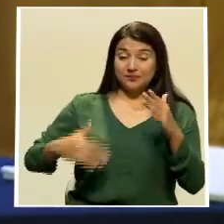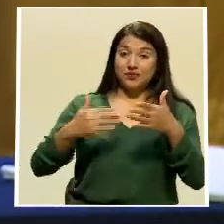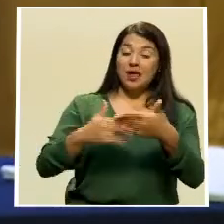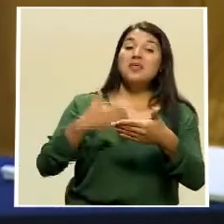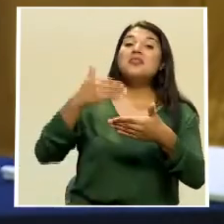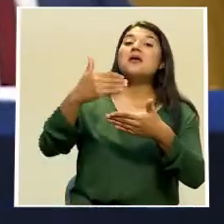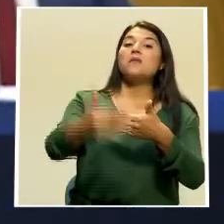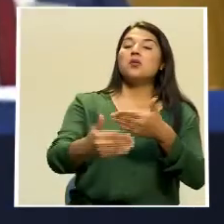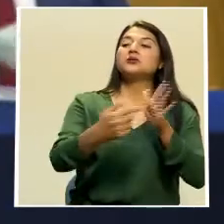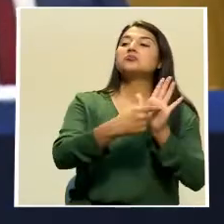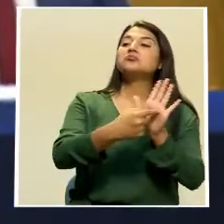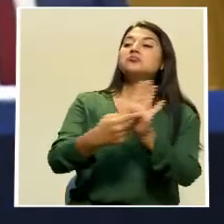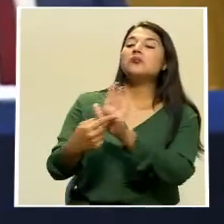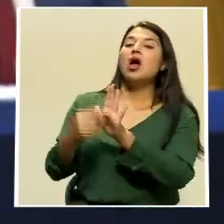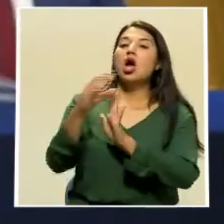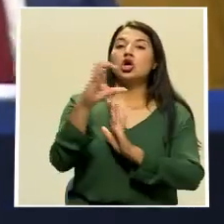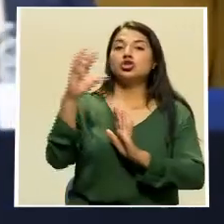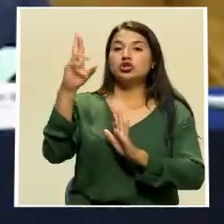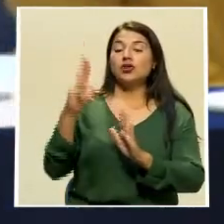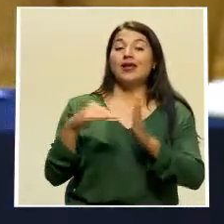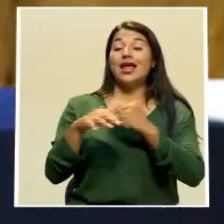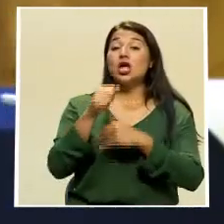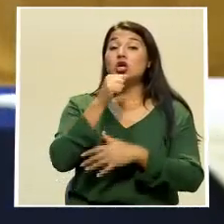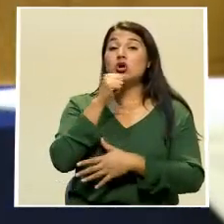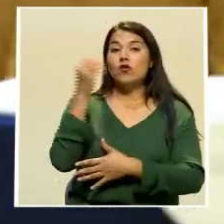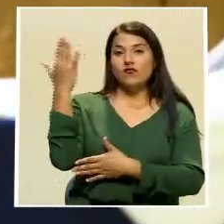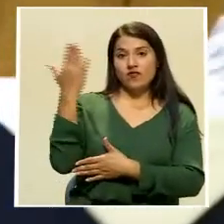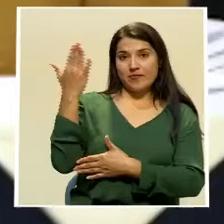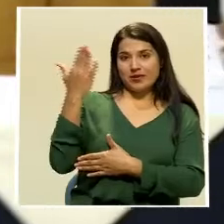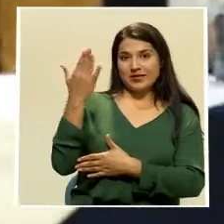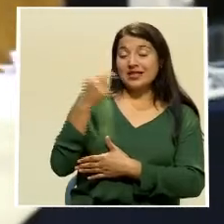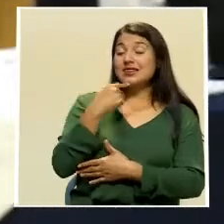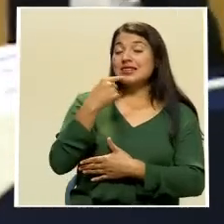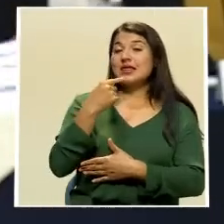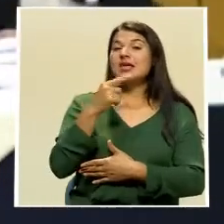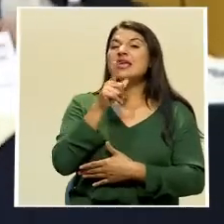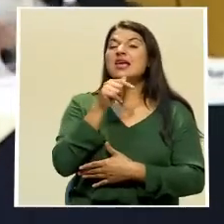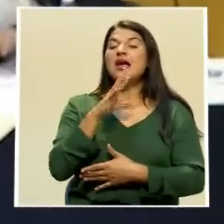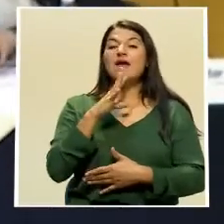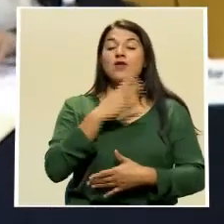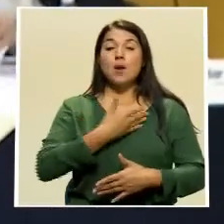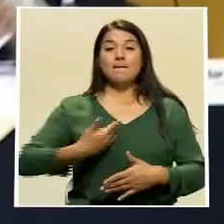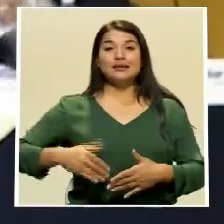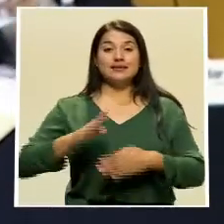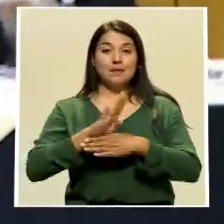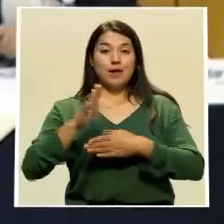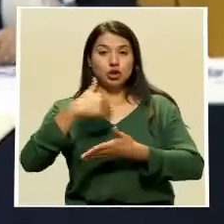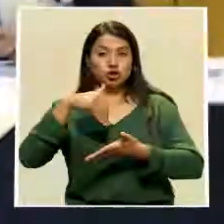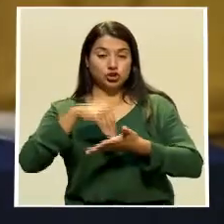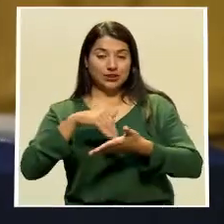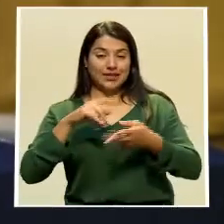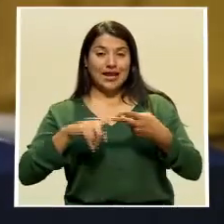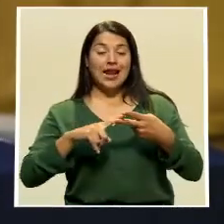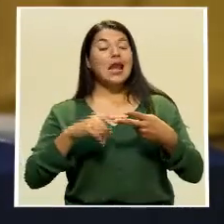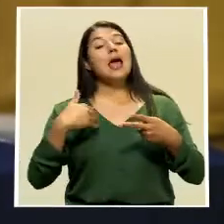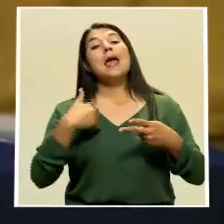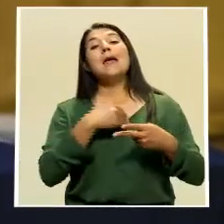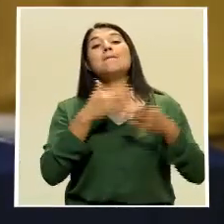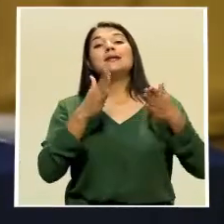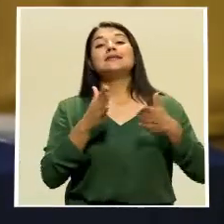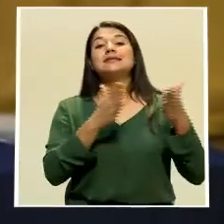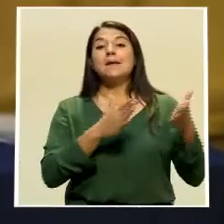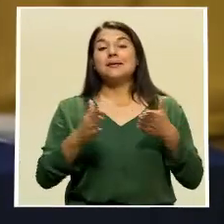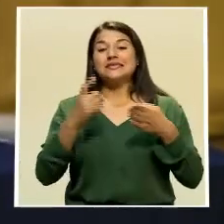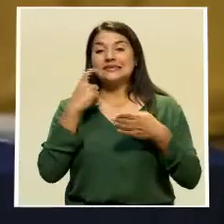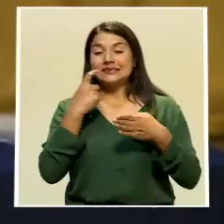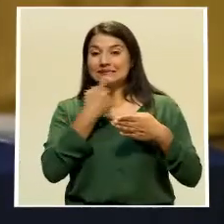dada a conocer al país en una conferencia de prensa ofrecida por el presidente del Banco Central, Rodrigo Cubero, la ministra de Planificación,